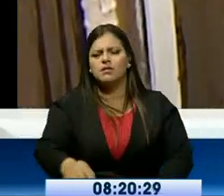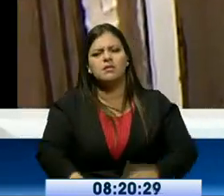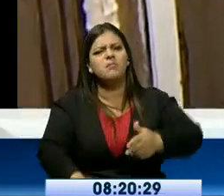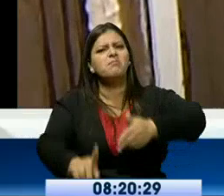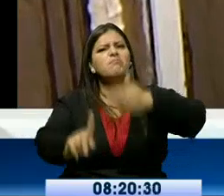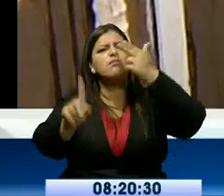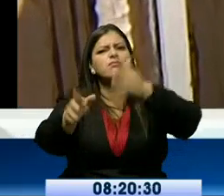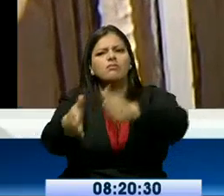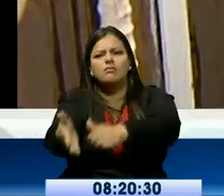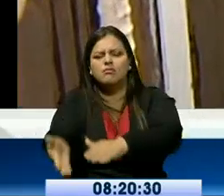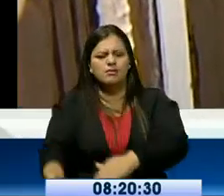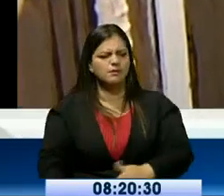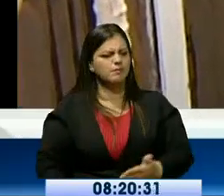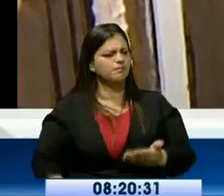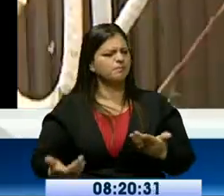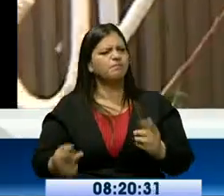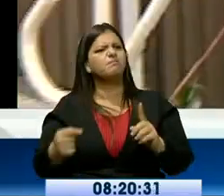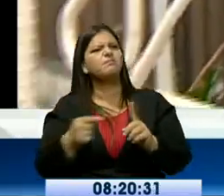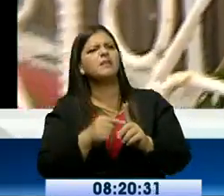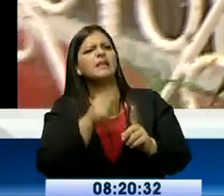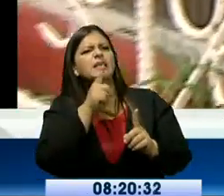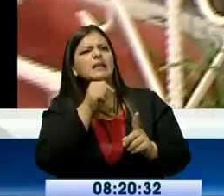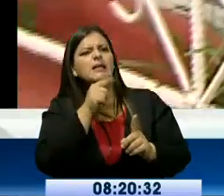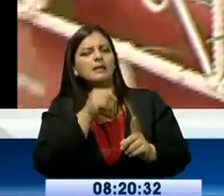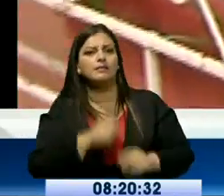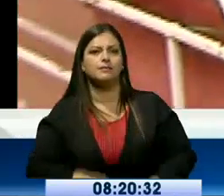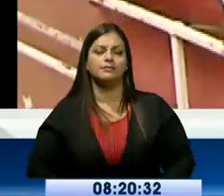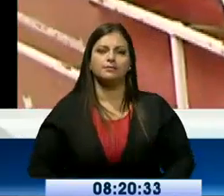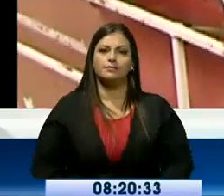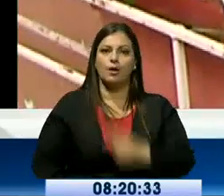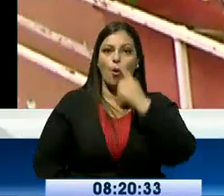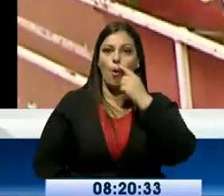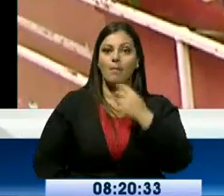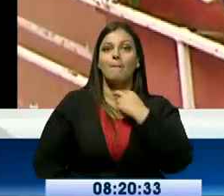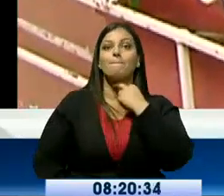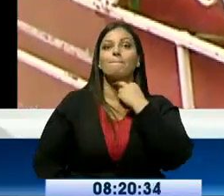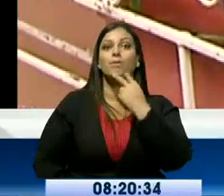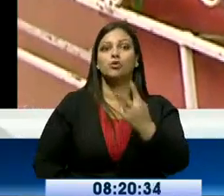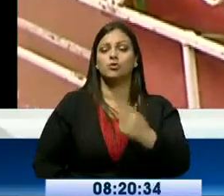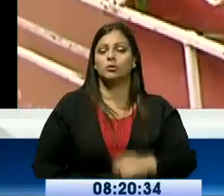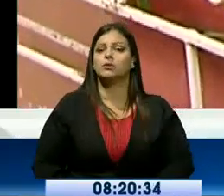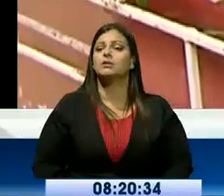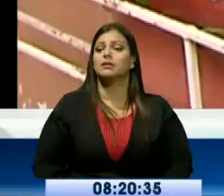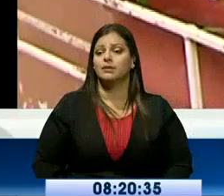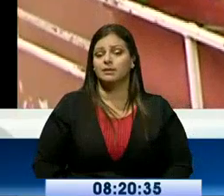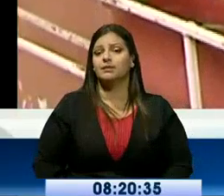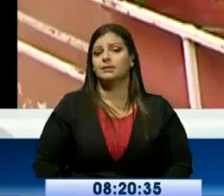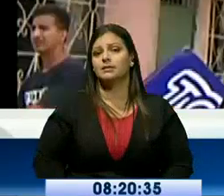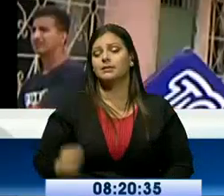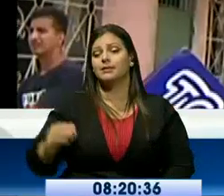crimen. El ciudadano ha estado pasando con otro acompañante. El otro acompañante se encuentra